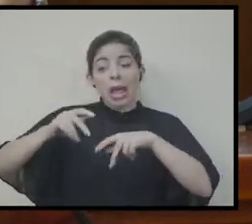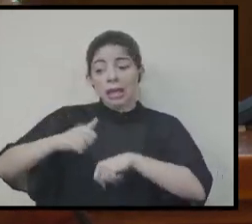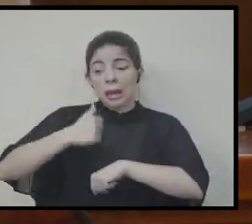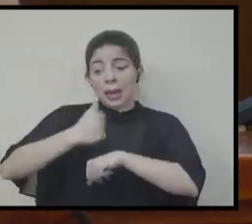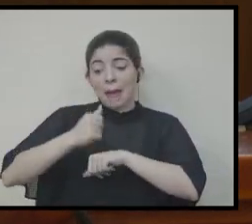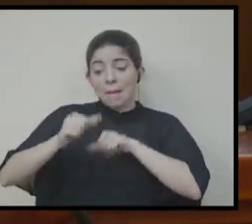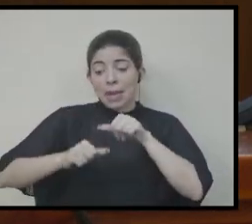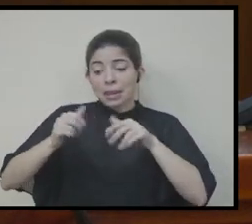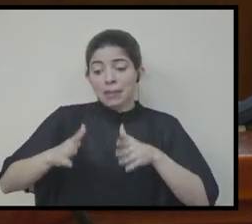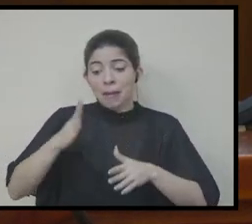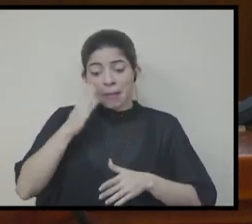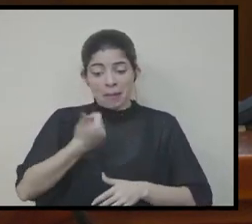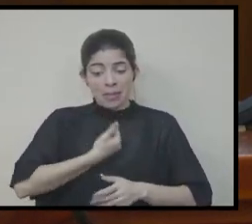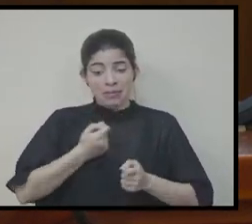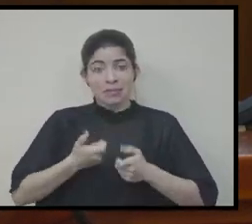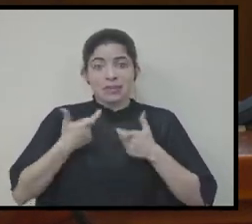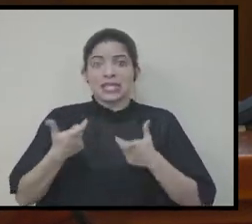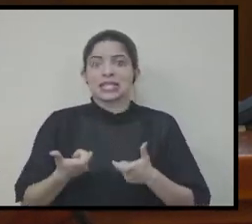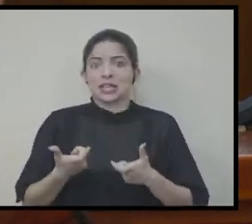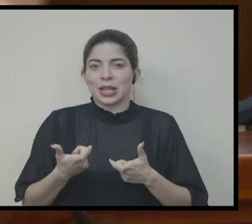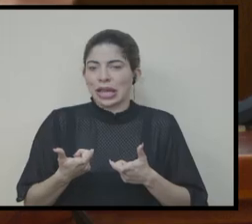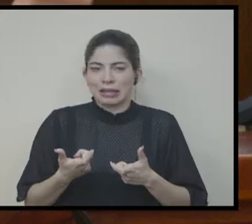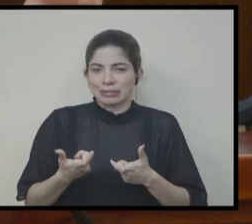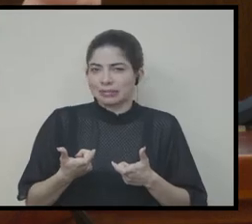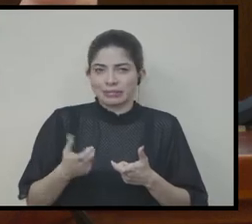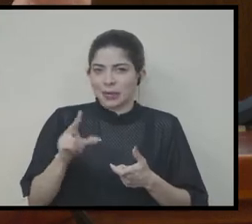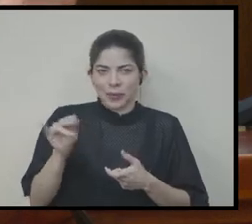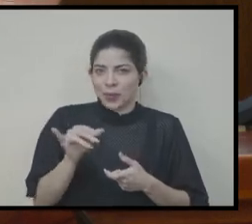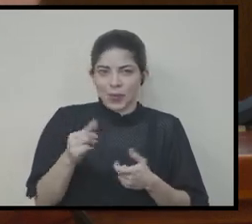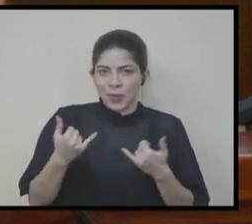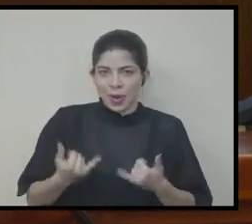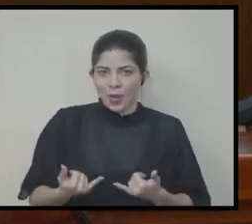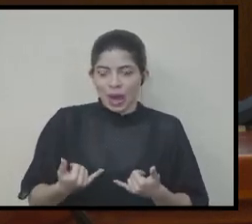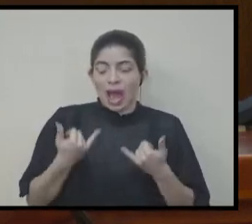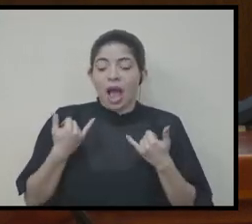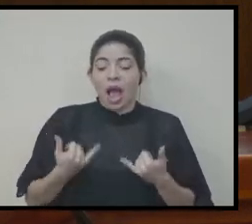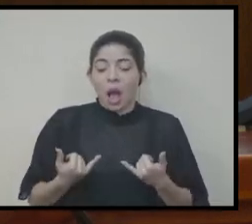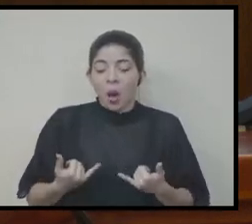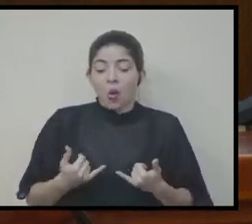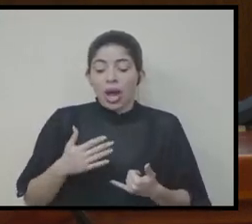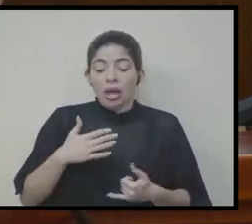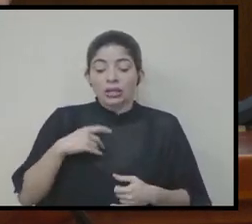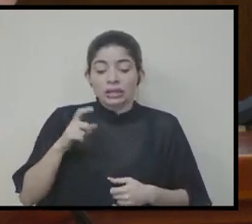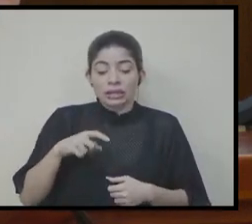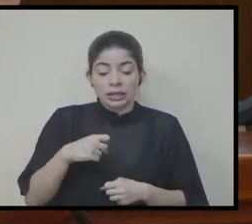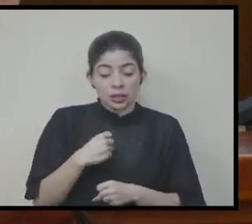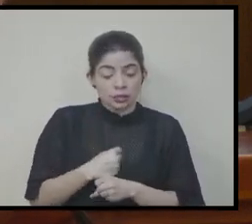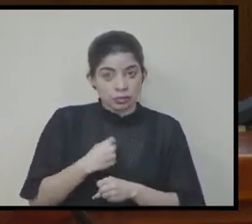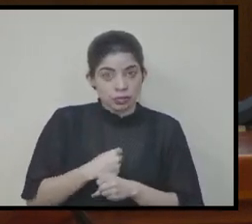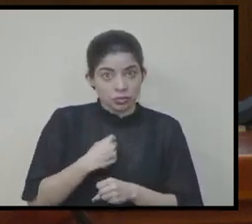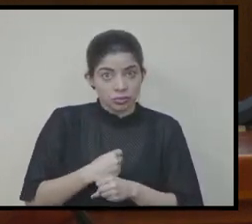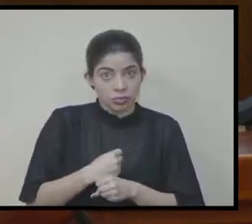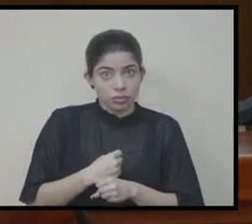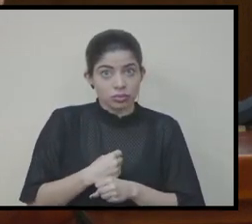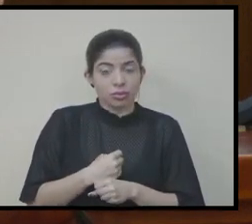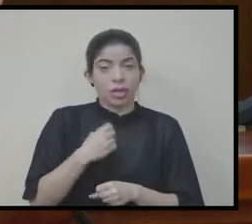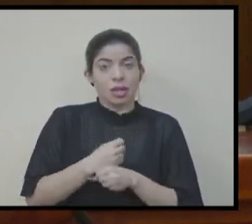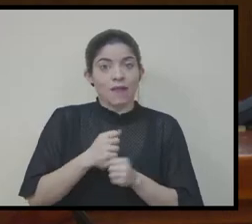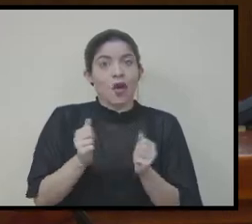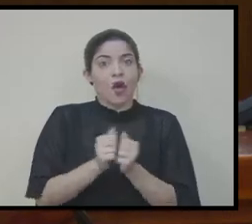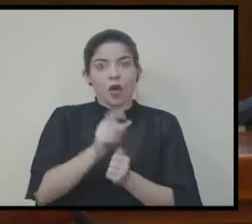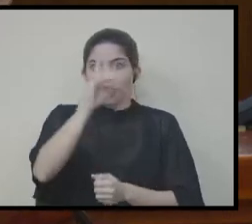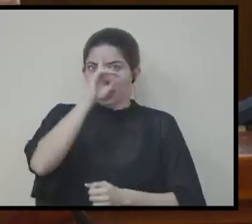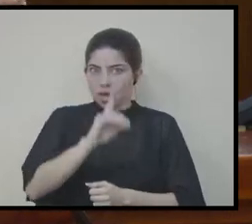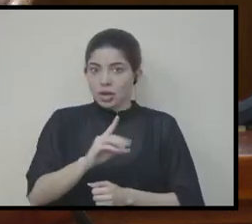PYME para hacerse millonario, no son los tiempos de hoy. Hoy es ocupación, trabajo digno